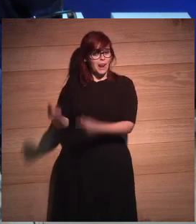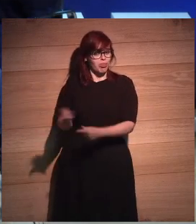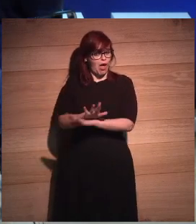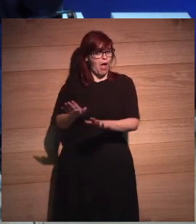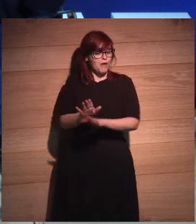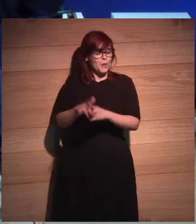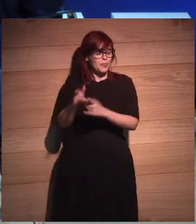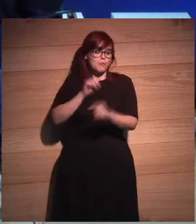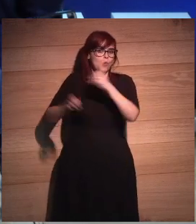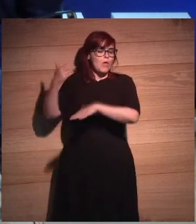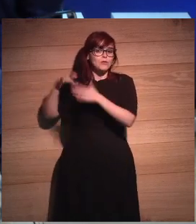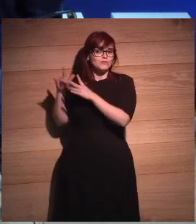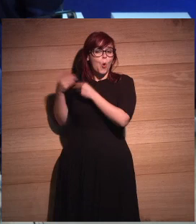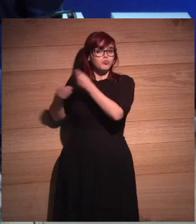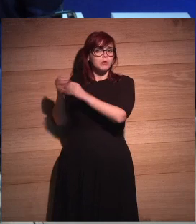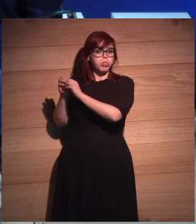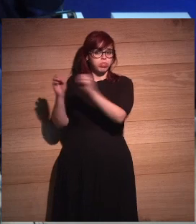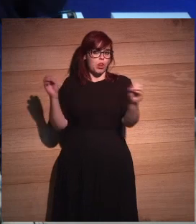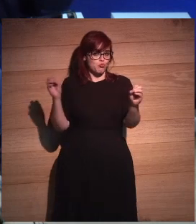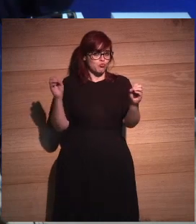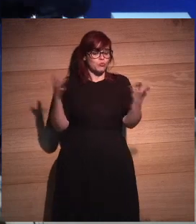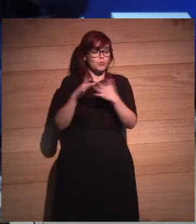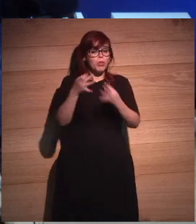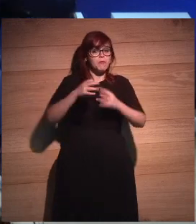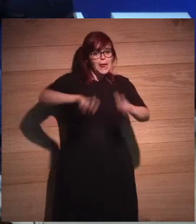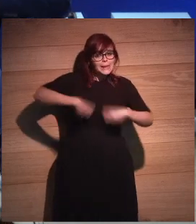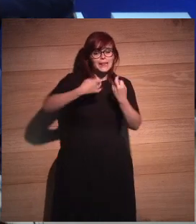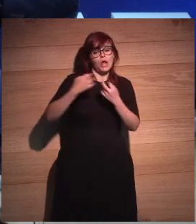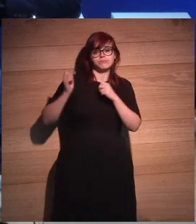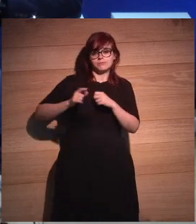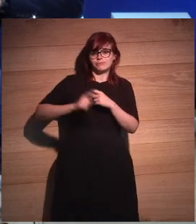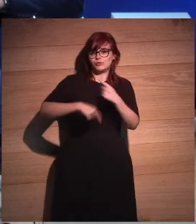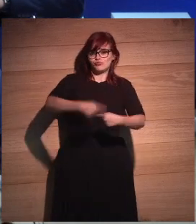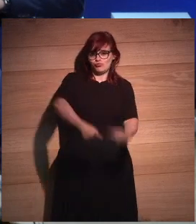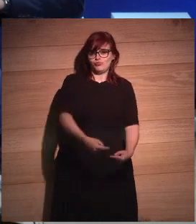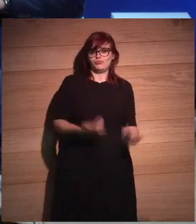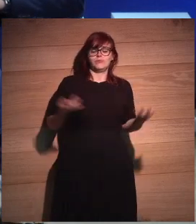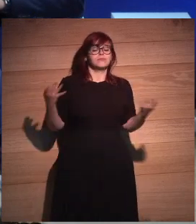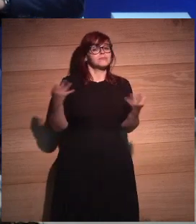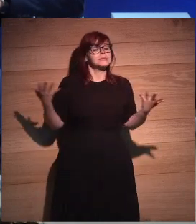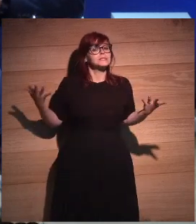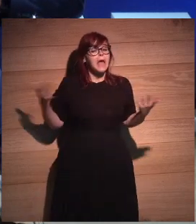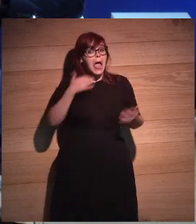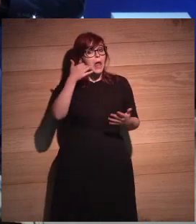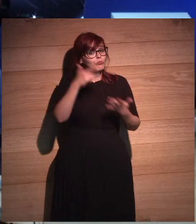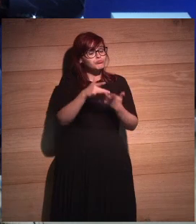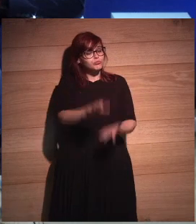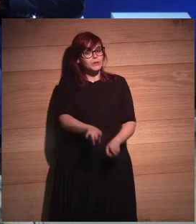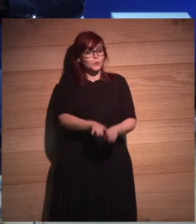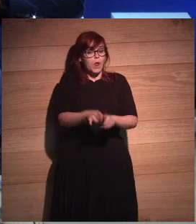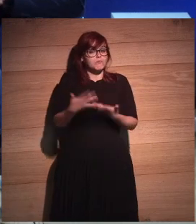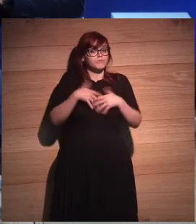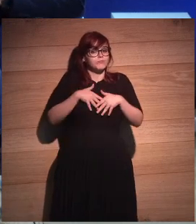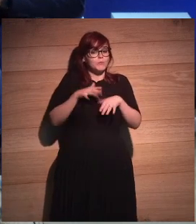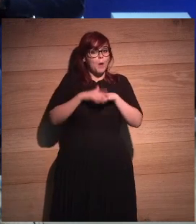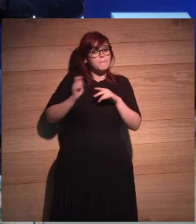día de hoy ni hace muchos años de absolutamente nada. Y me tengo que reciclar constantemente, ¿no? Y es una cosa que es